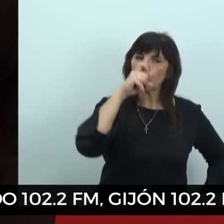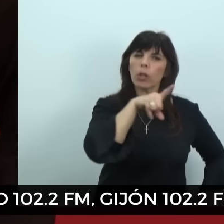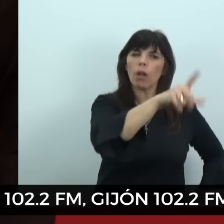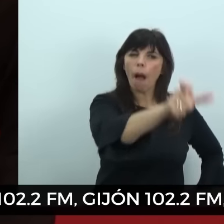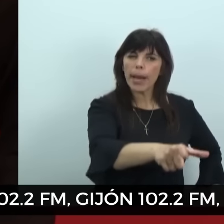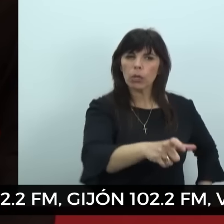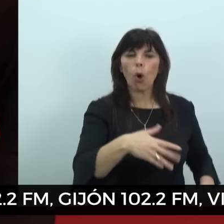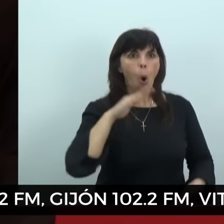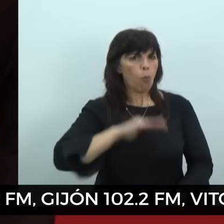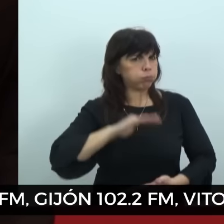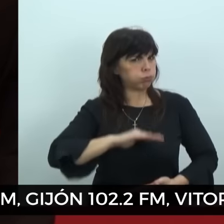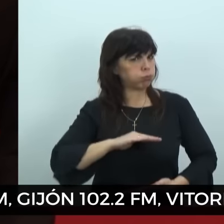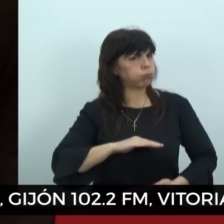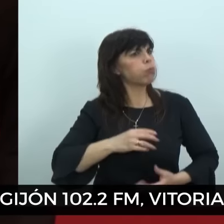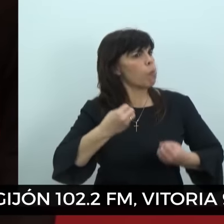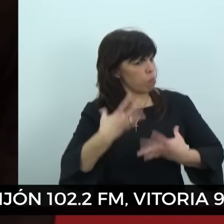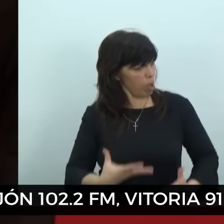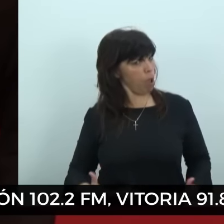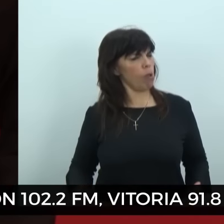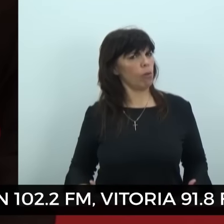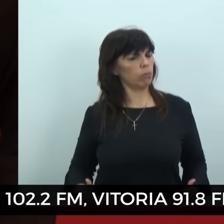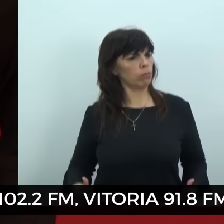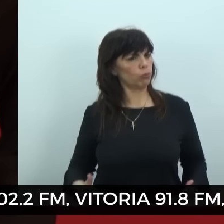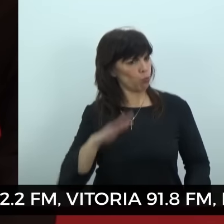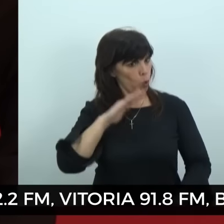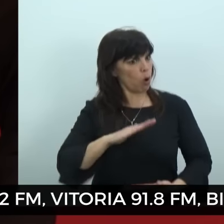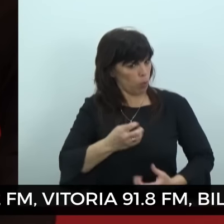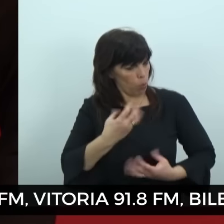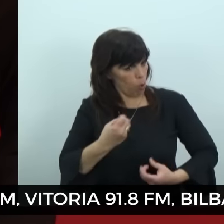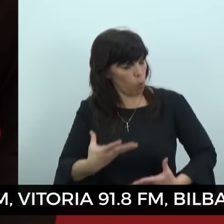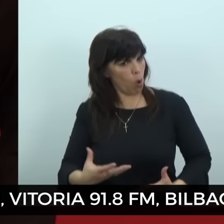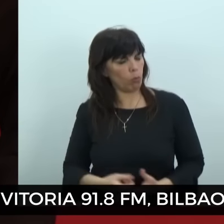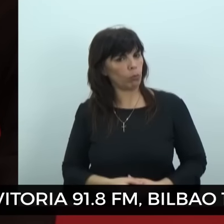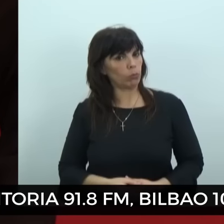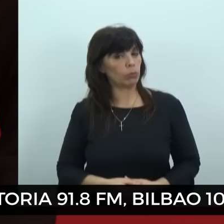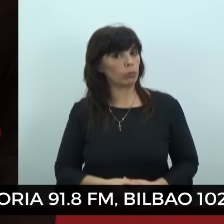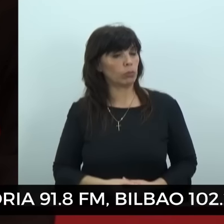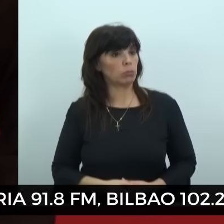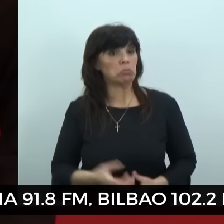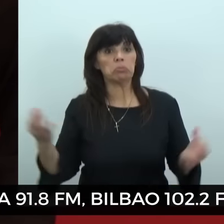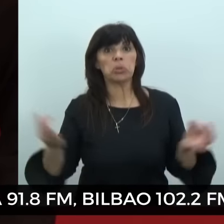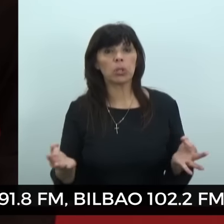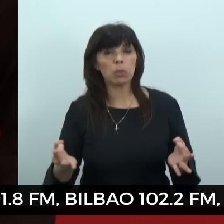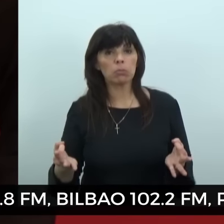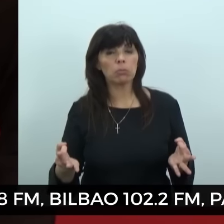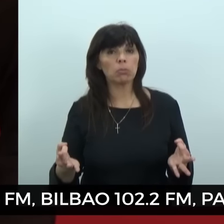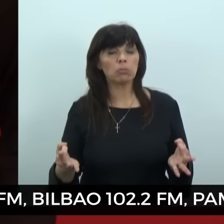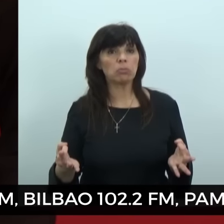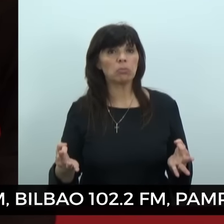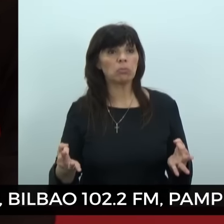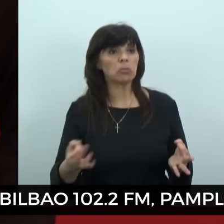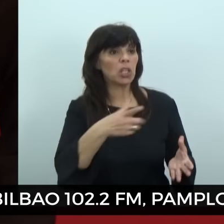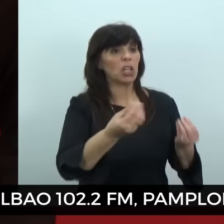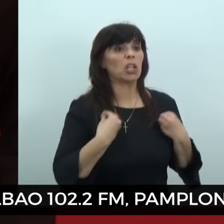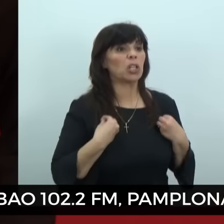mía, lo prometedora que era esa persona? ¿Y qué pasó? Nada sucedió.